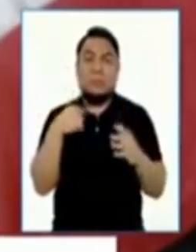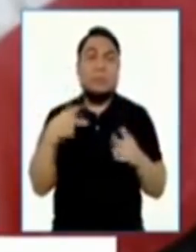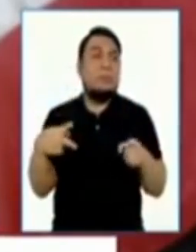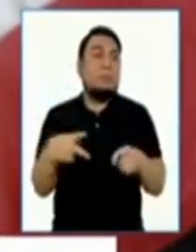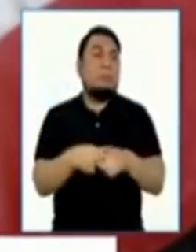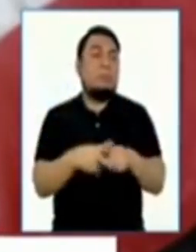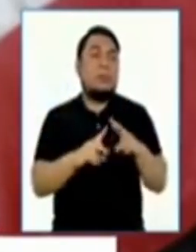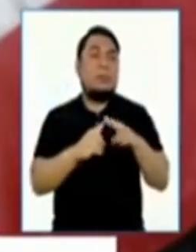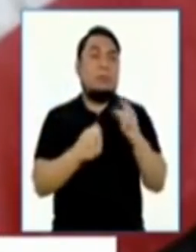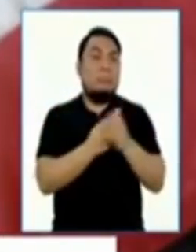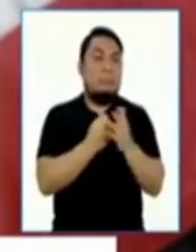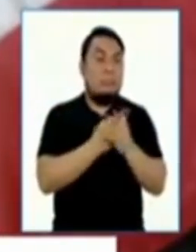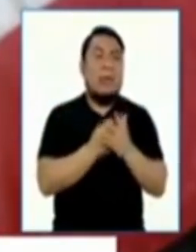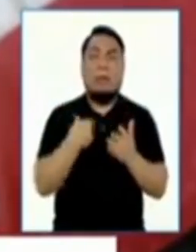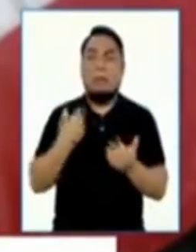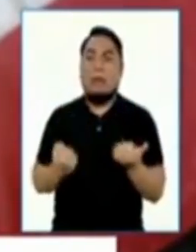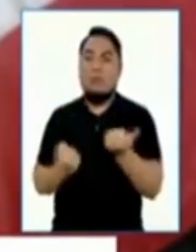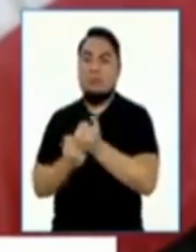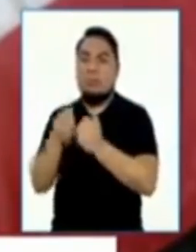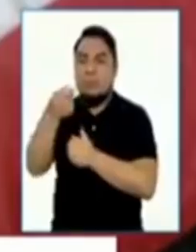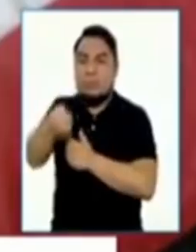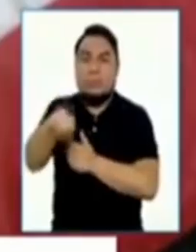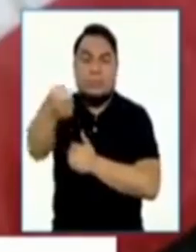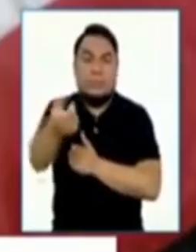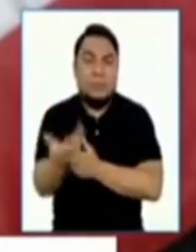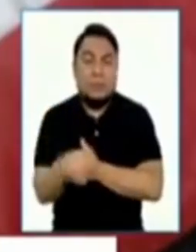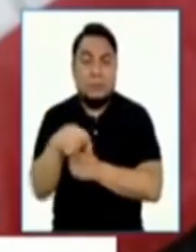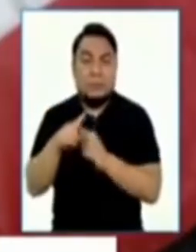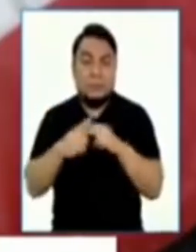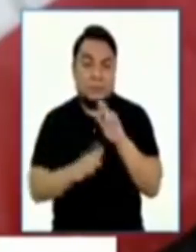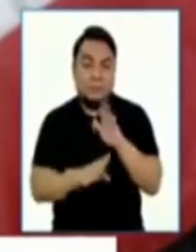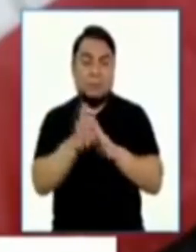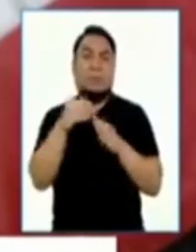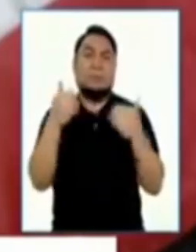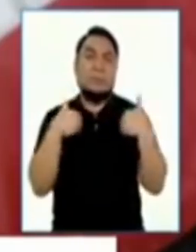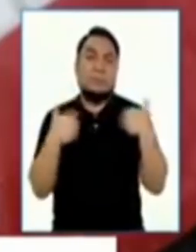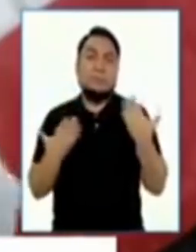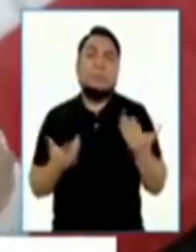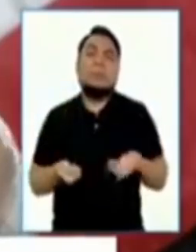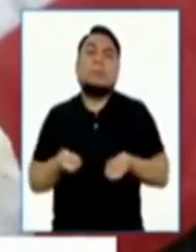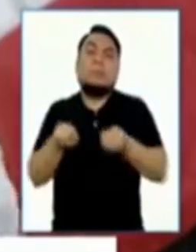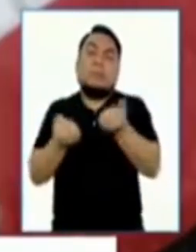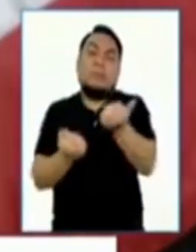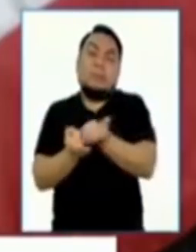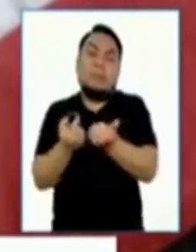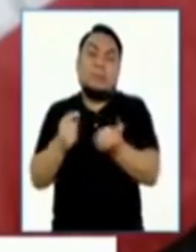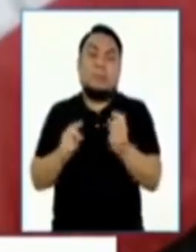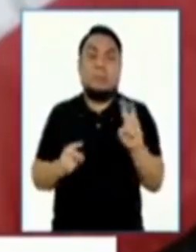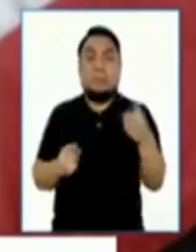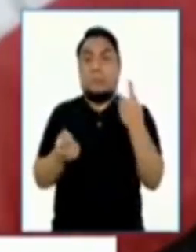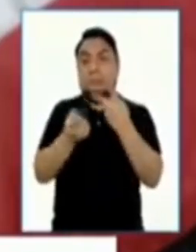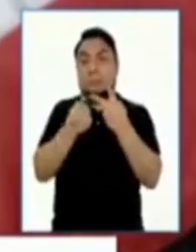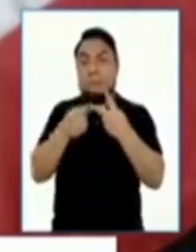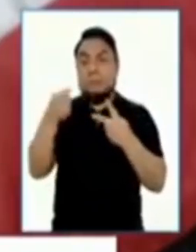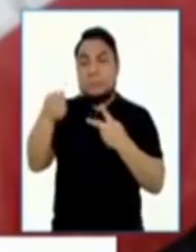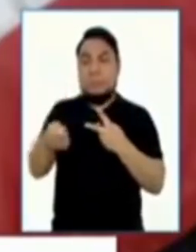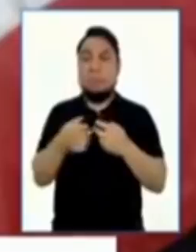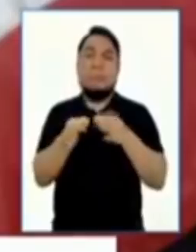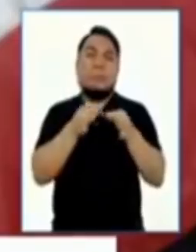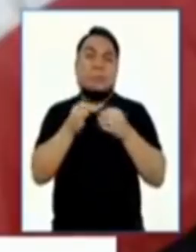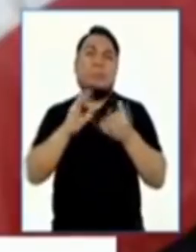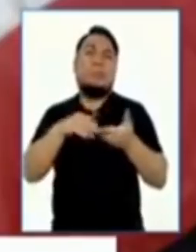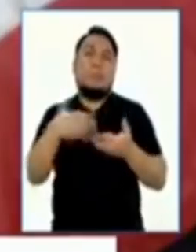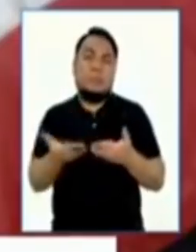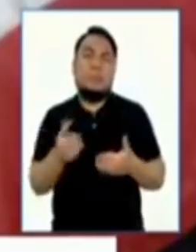paralizado la economía por un tiempo y que para esta reactivación tenemos que asistir y por eso va haber un segundo bono que los detalles los